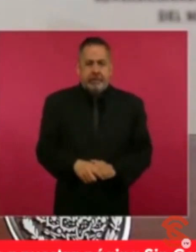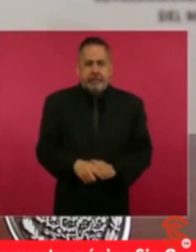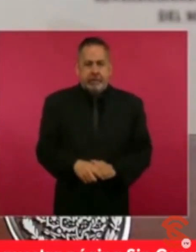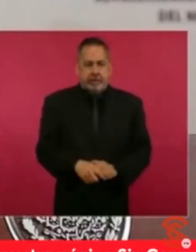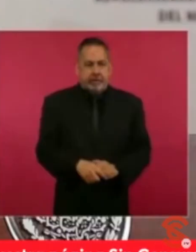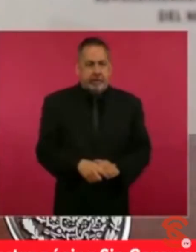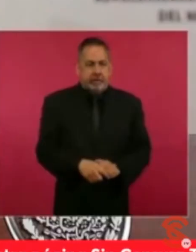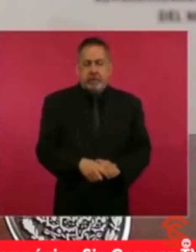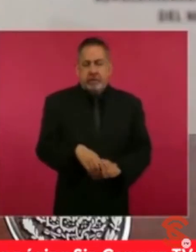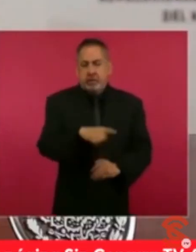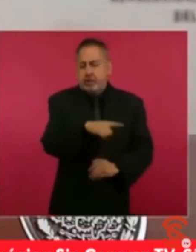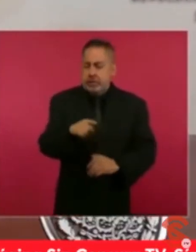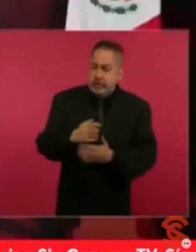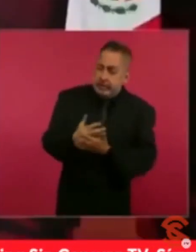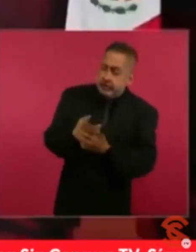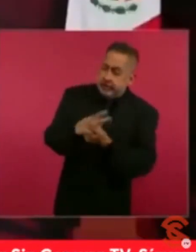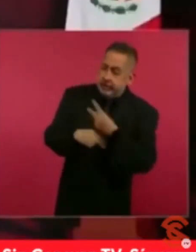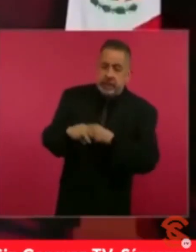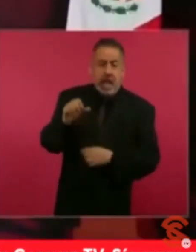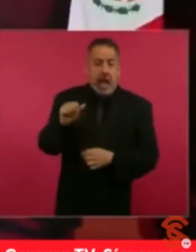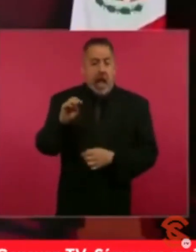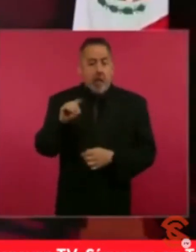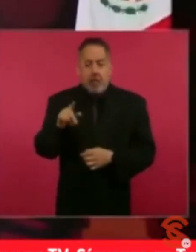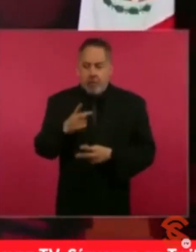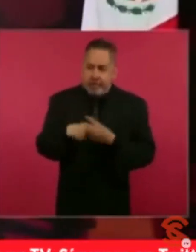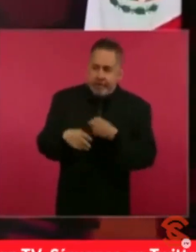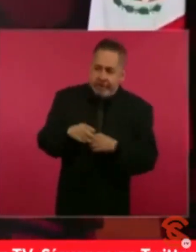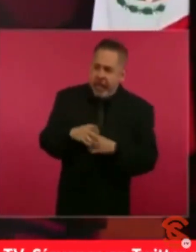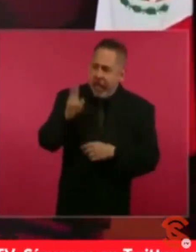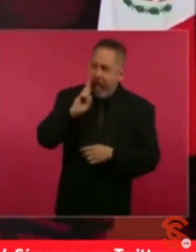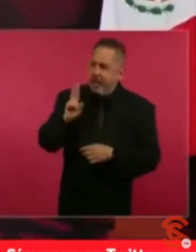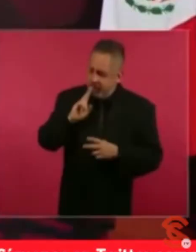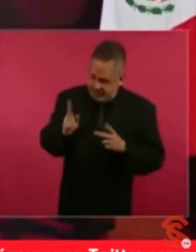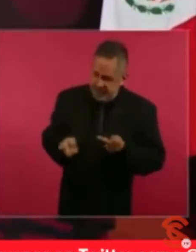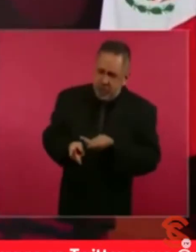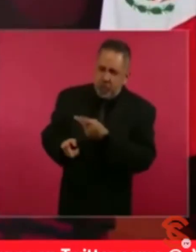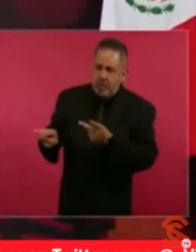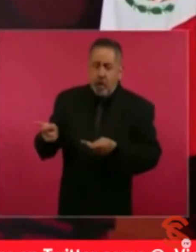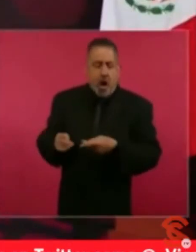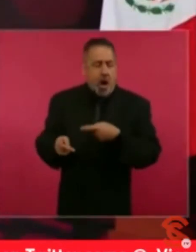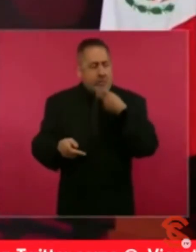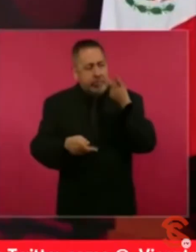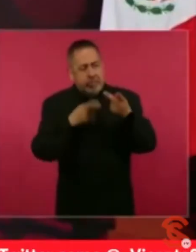Esperándome para que yo declarara